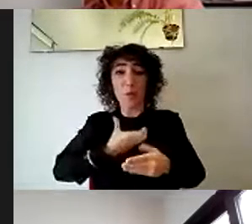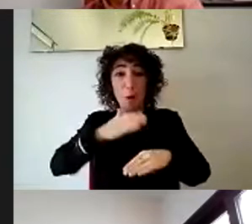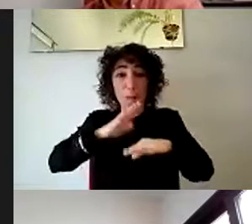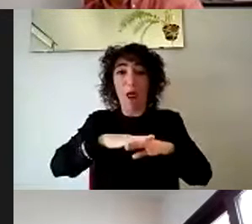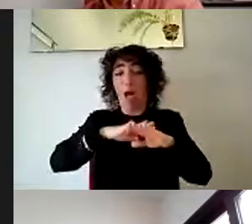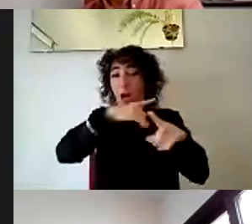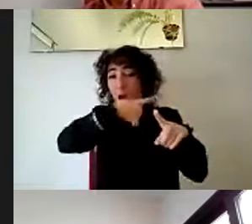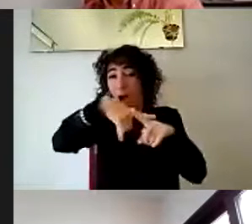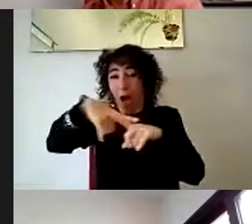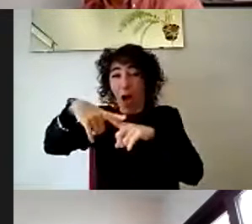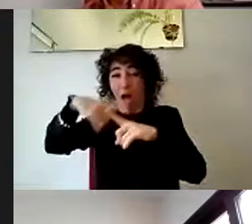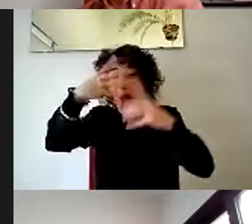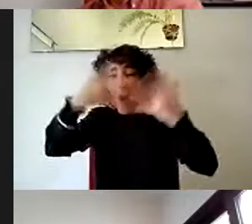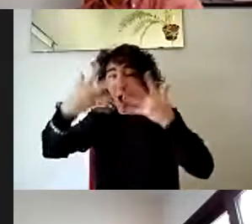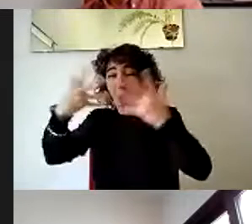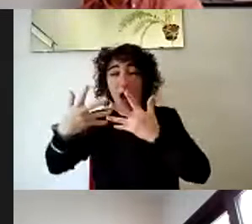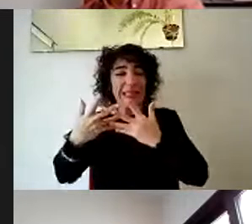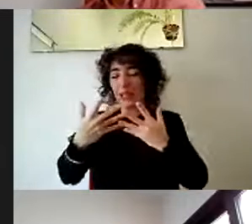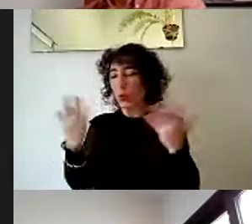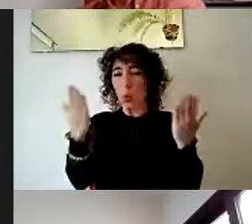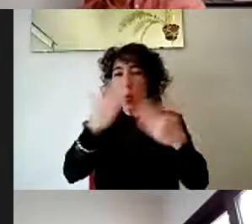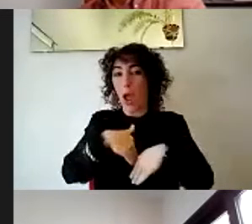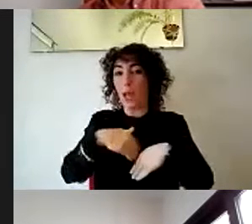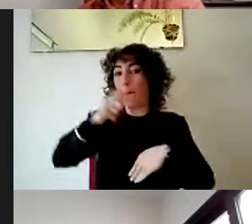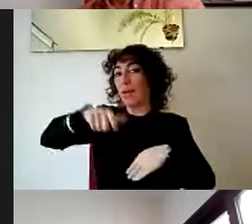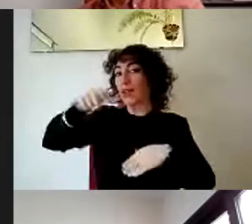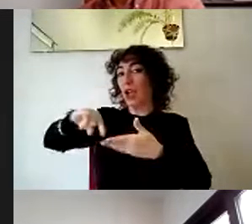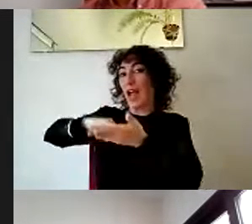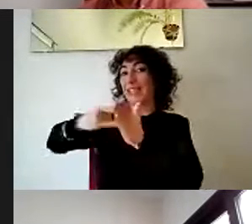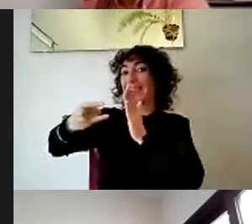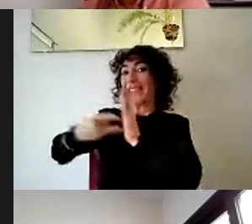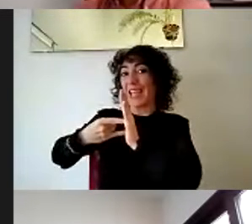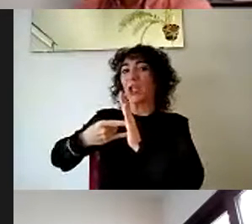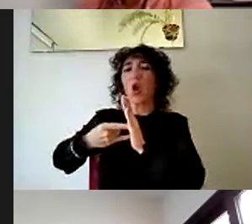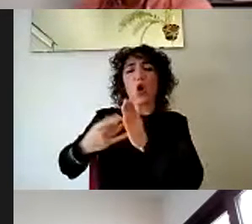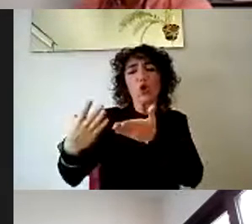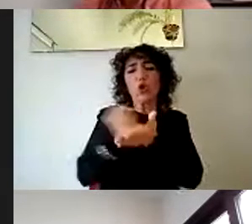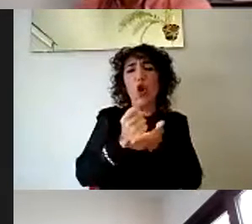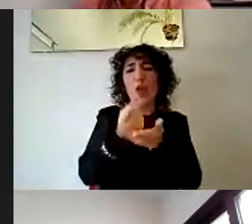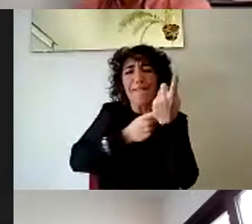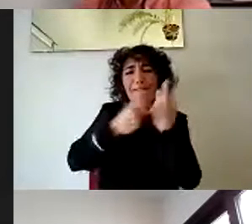inventario. El personal técnico de la casa pues le entregó toda la información